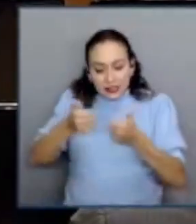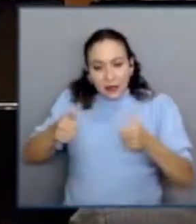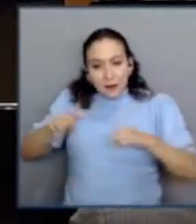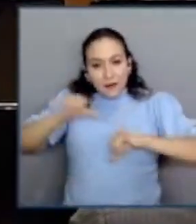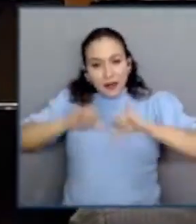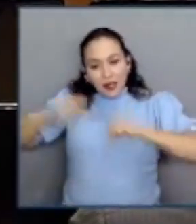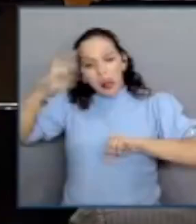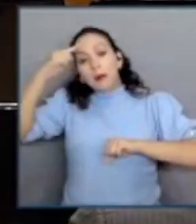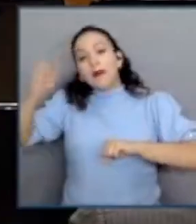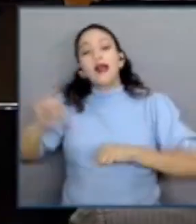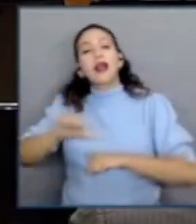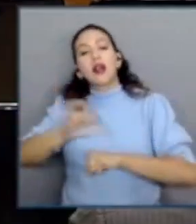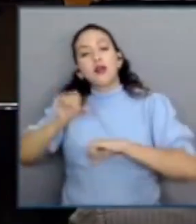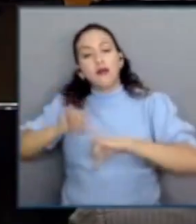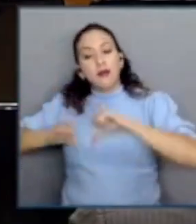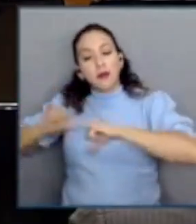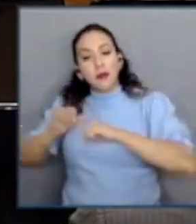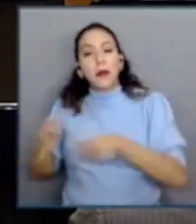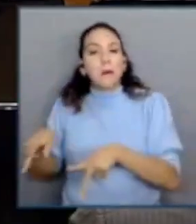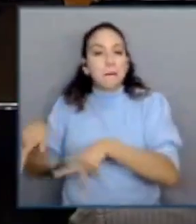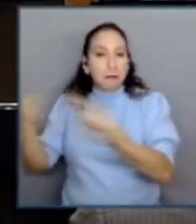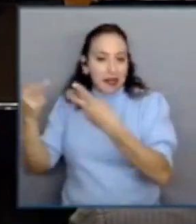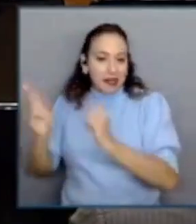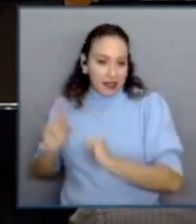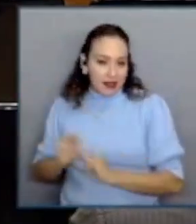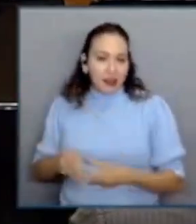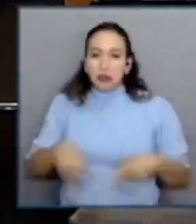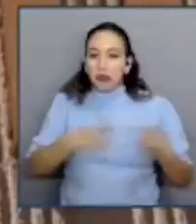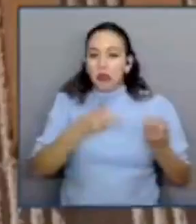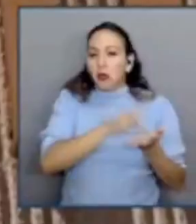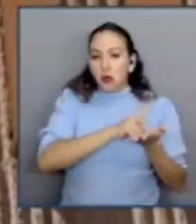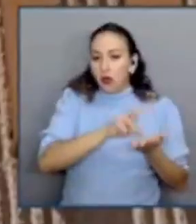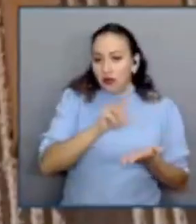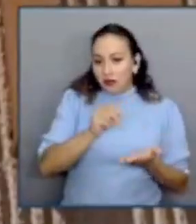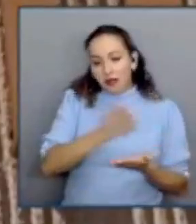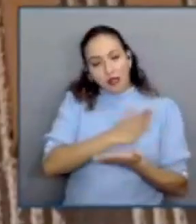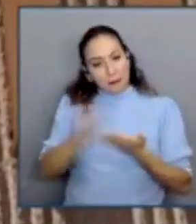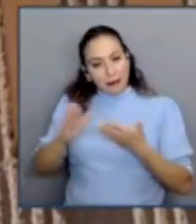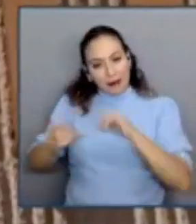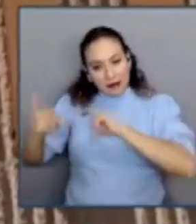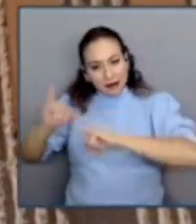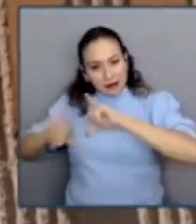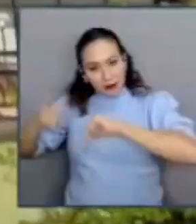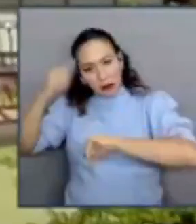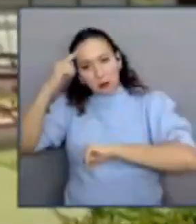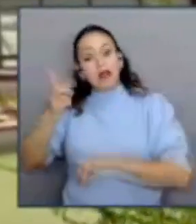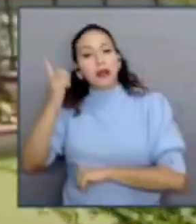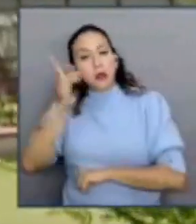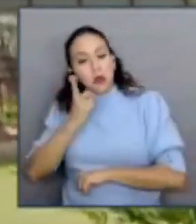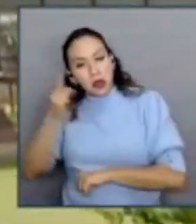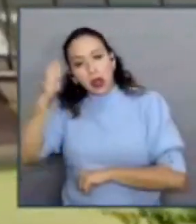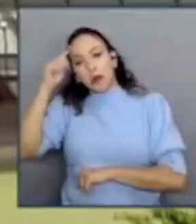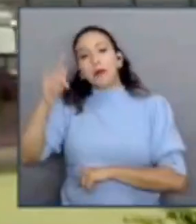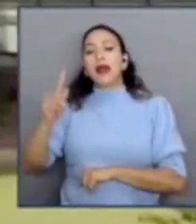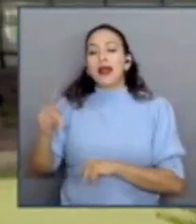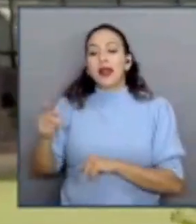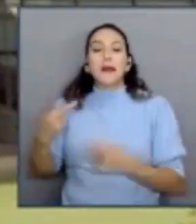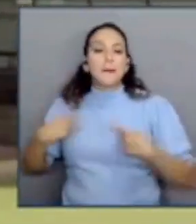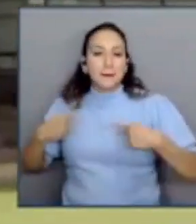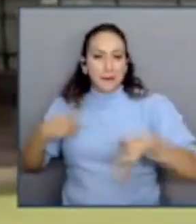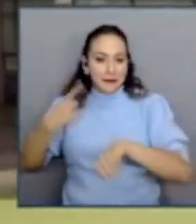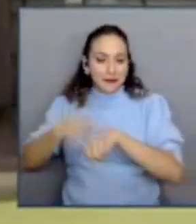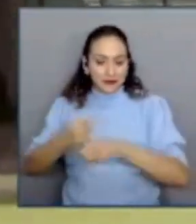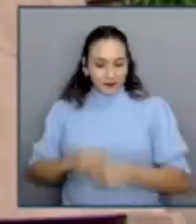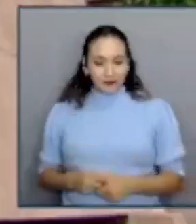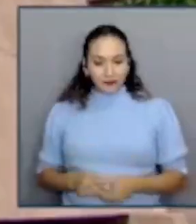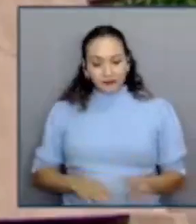otro asunto, la sala determinaría la procedencia de la controversia constitucional en la que se impugna la aprobación de la declaratoria de procedencia por parte